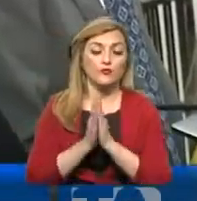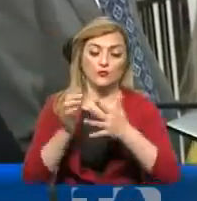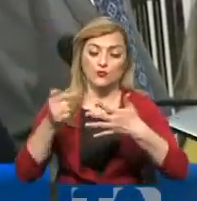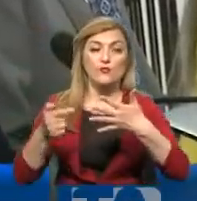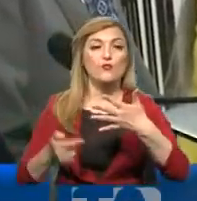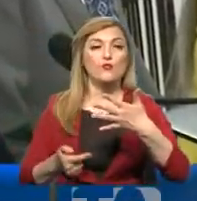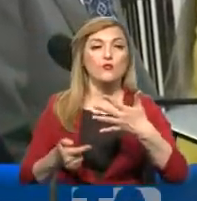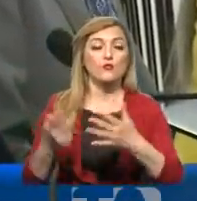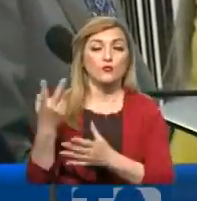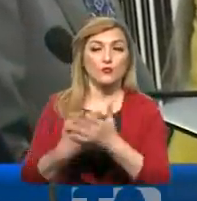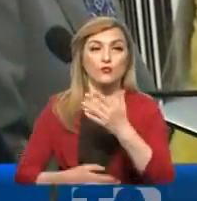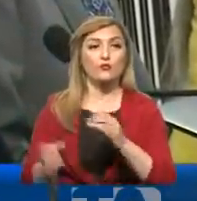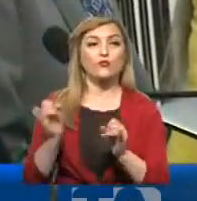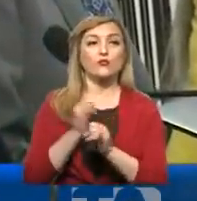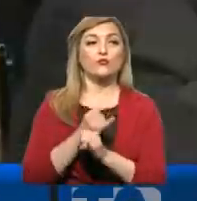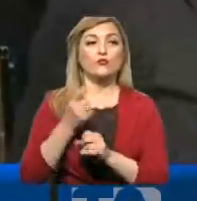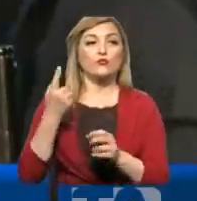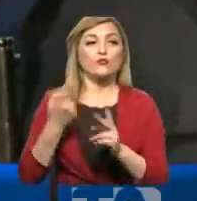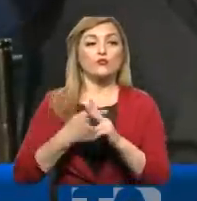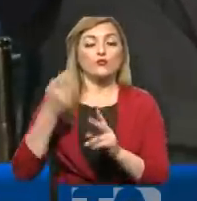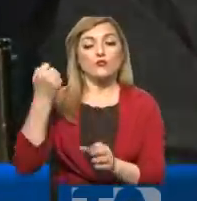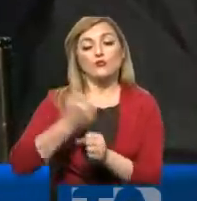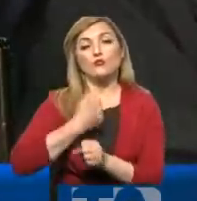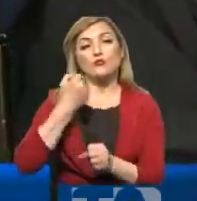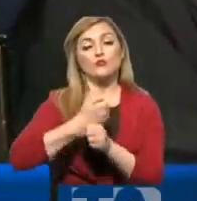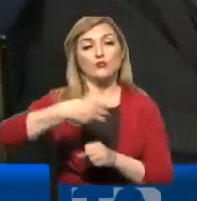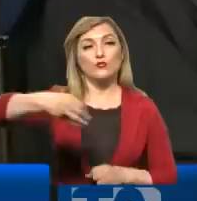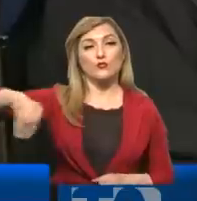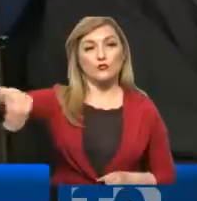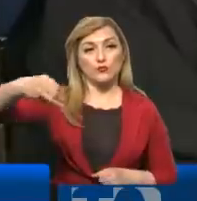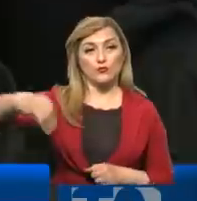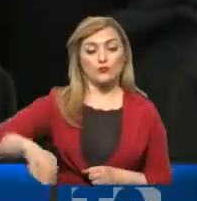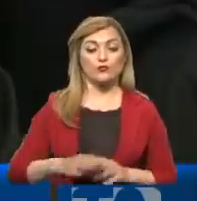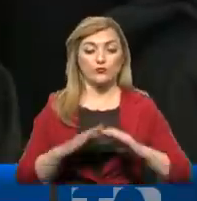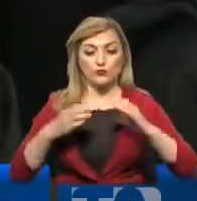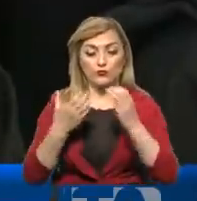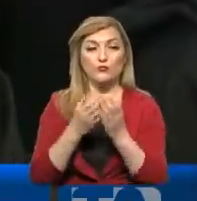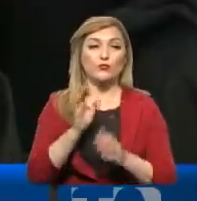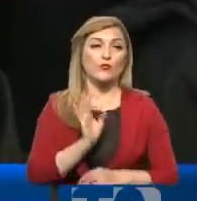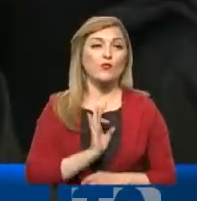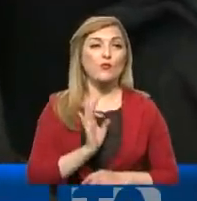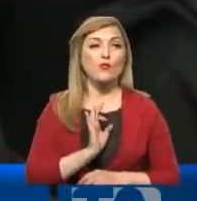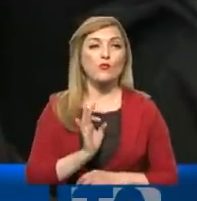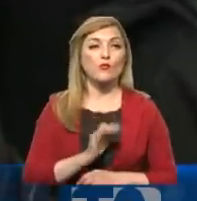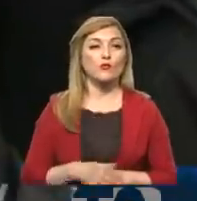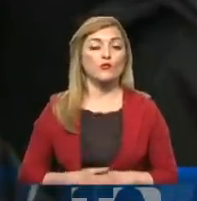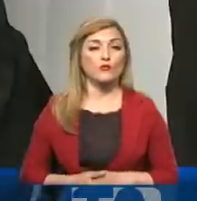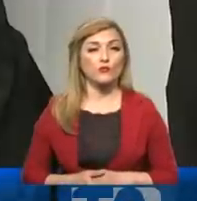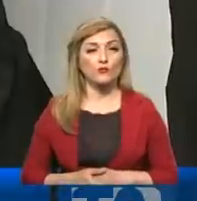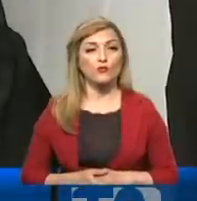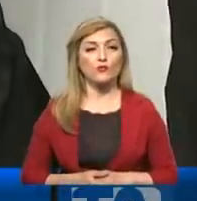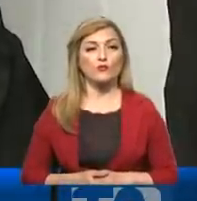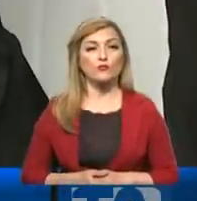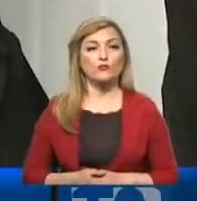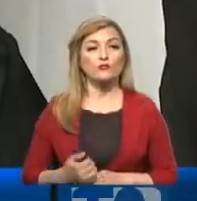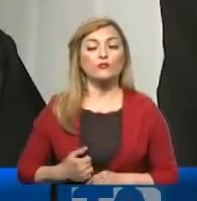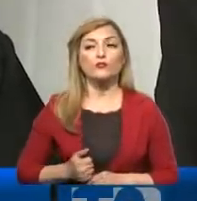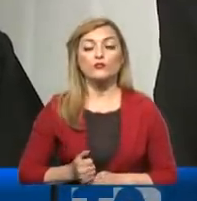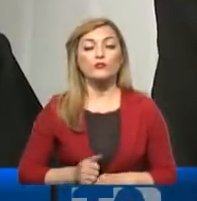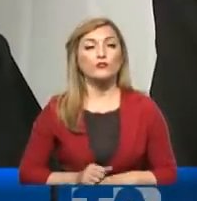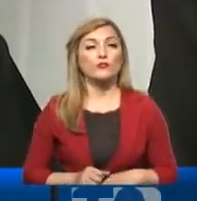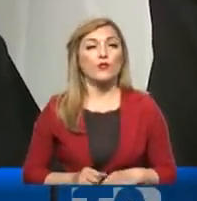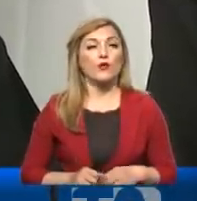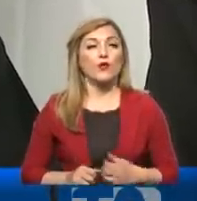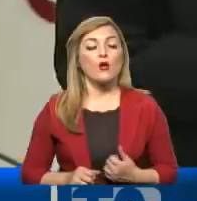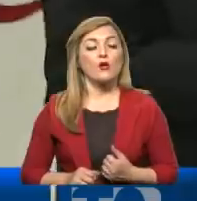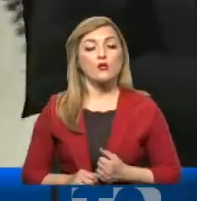Ambas instituciones iniciaron un trabajo articulado este miércoles en una comisión técnica, un paso más encaminado al compromiso de luchar por